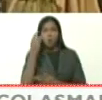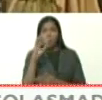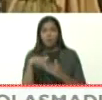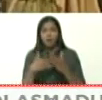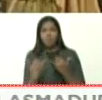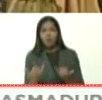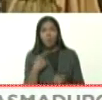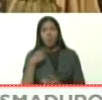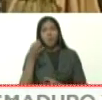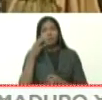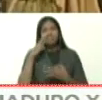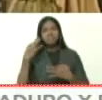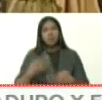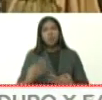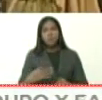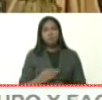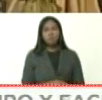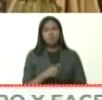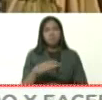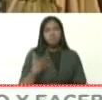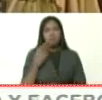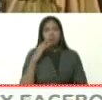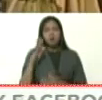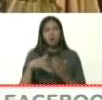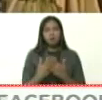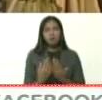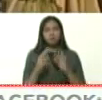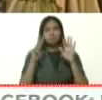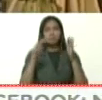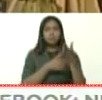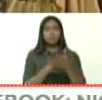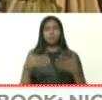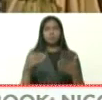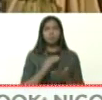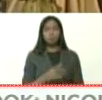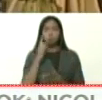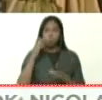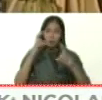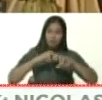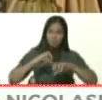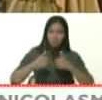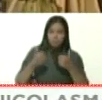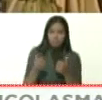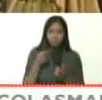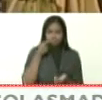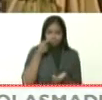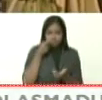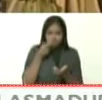estoy seguro que pudiéramos estar cerca de 7 millones. Sí, vamos a revisar con lupa.